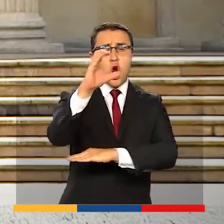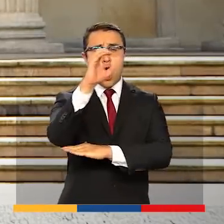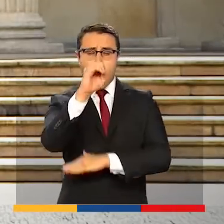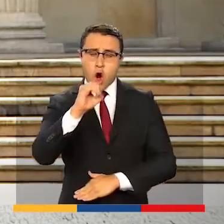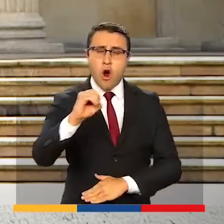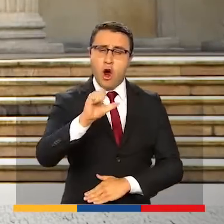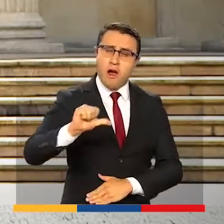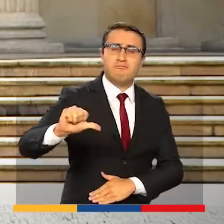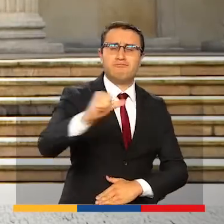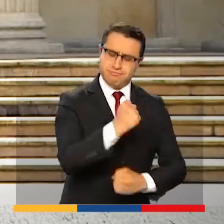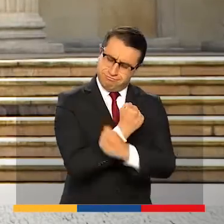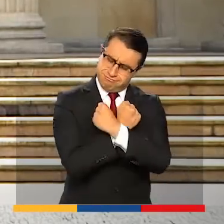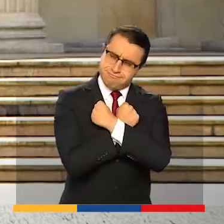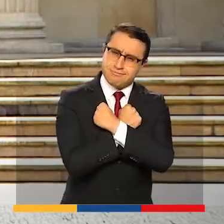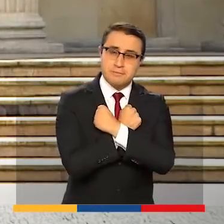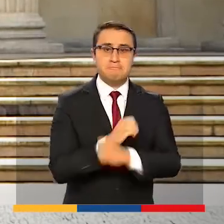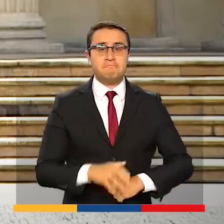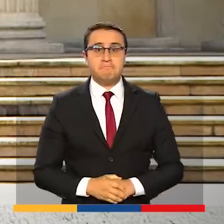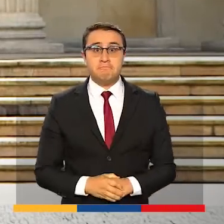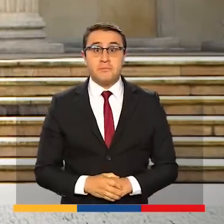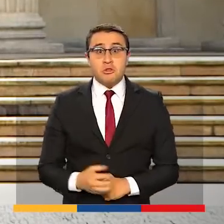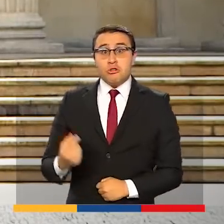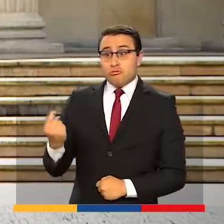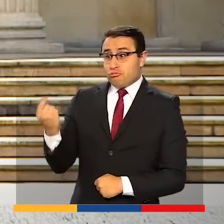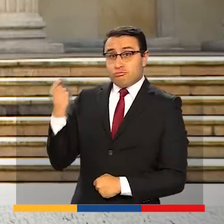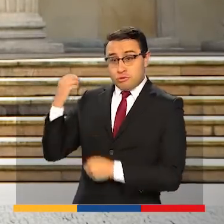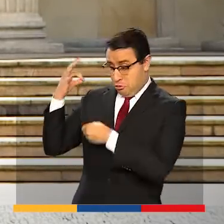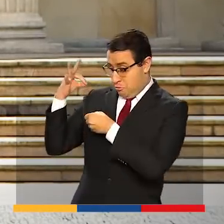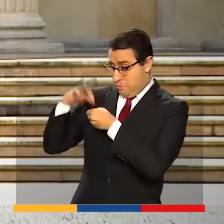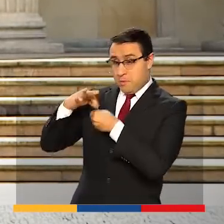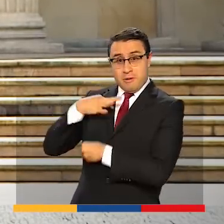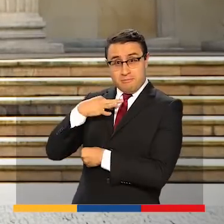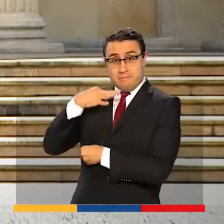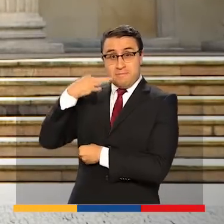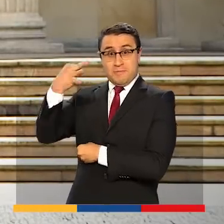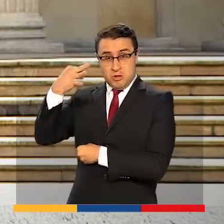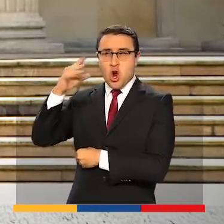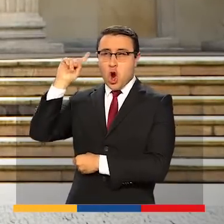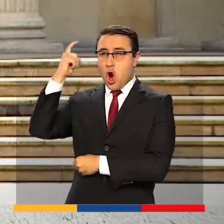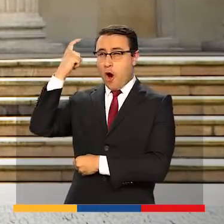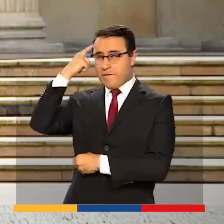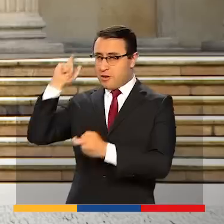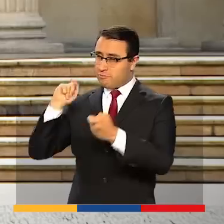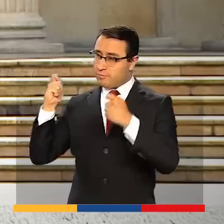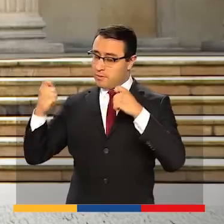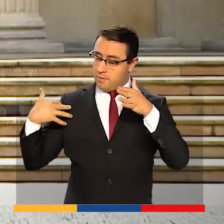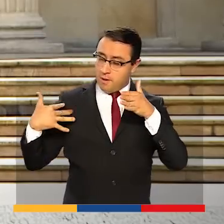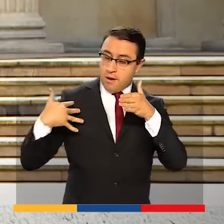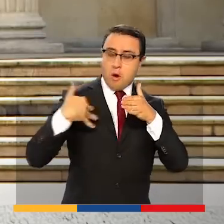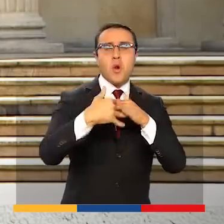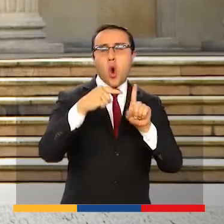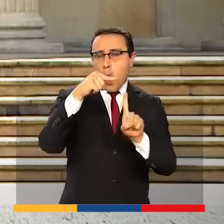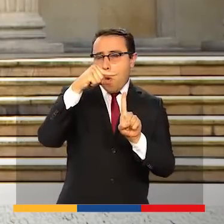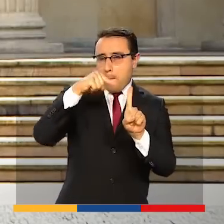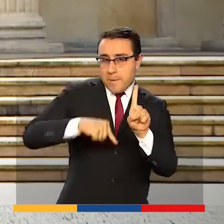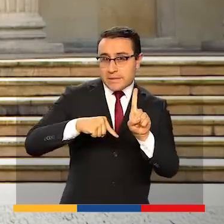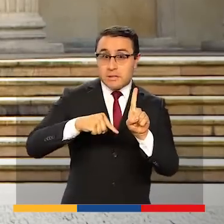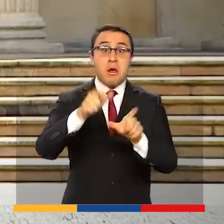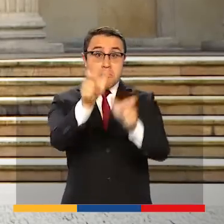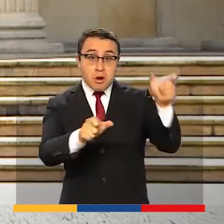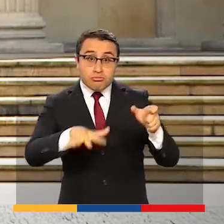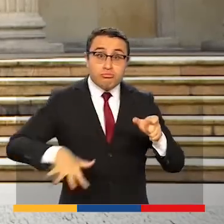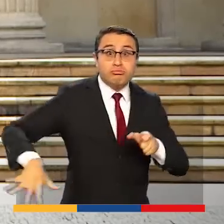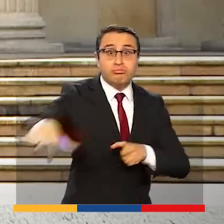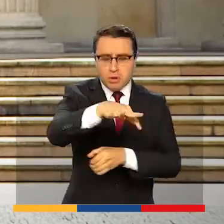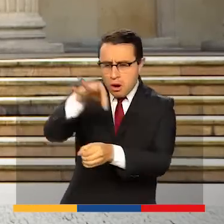Queridos colombianos y colombianas, ha pasado poco más de un mes desde que se inició este gobierno del cambio, elegido